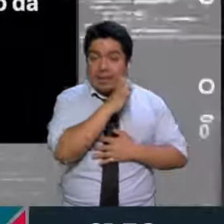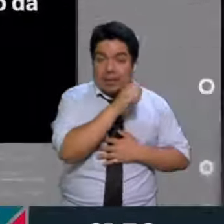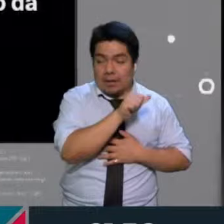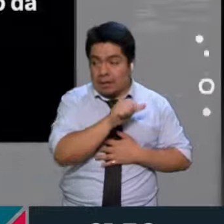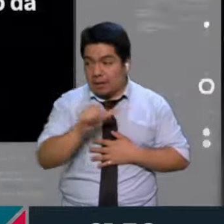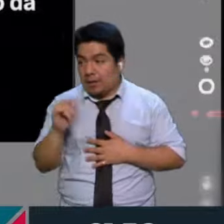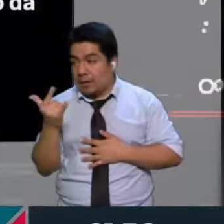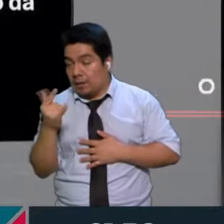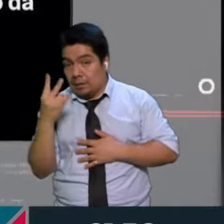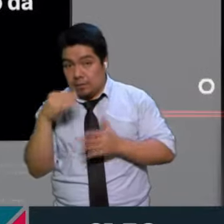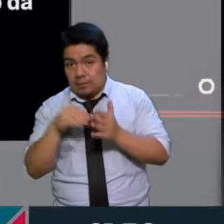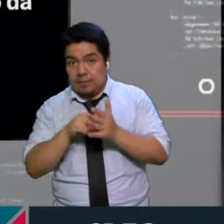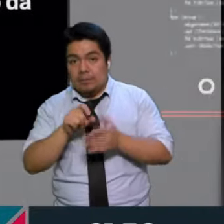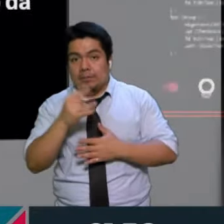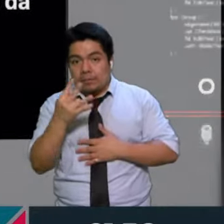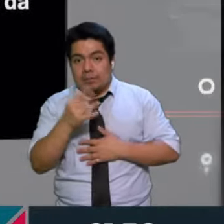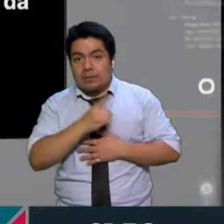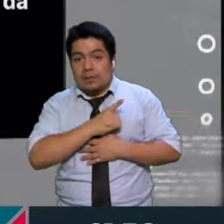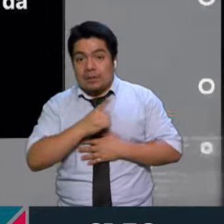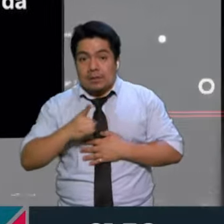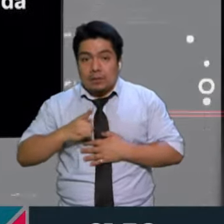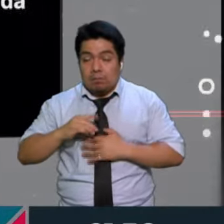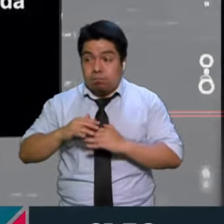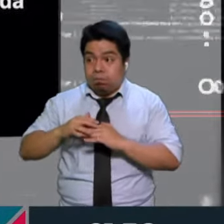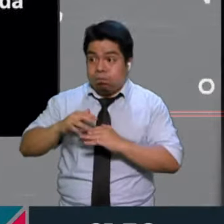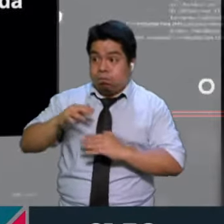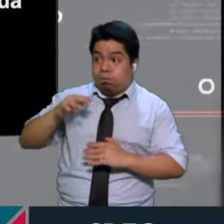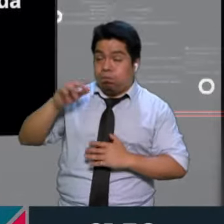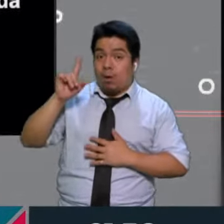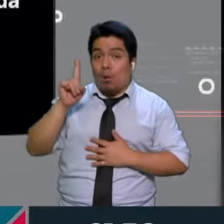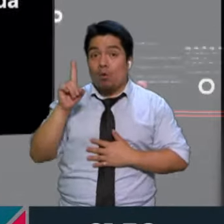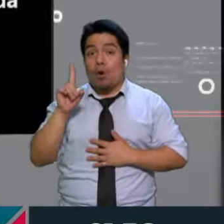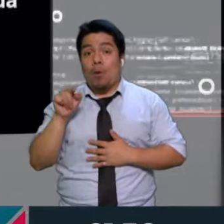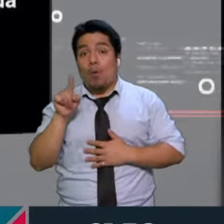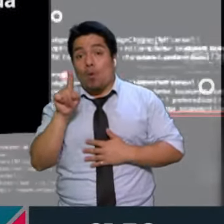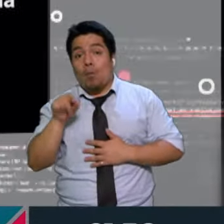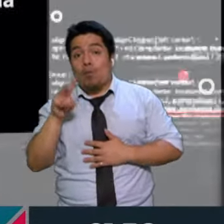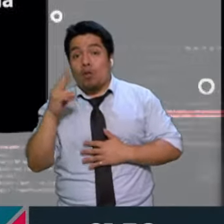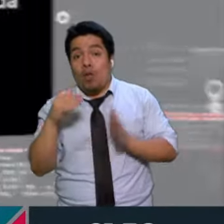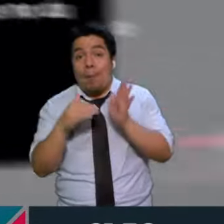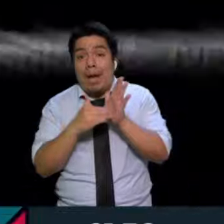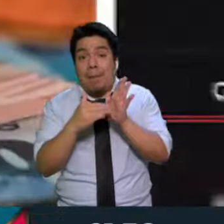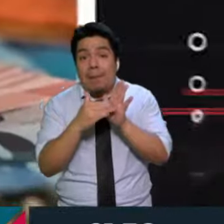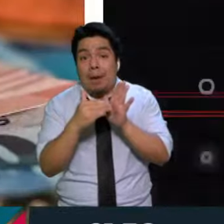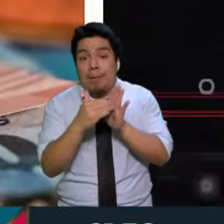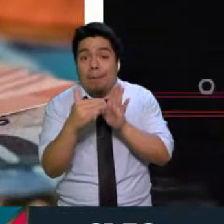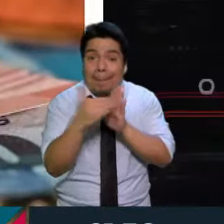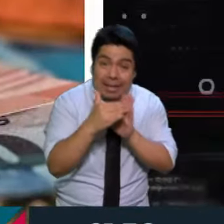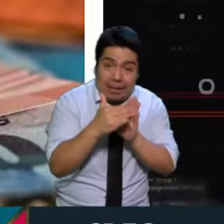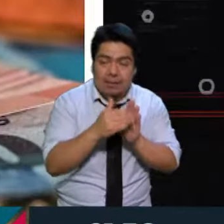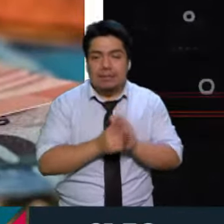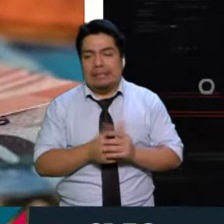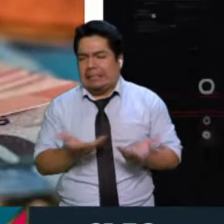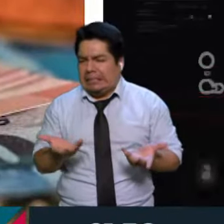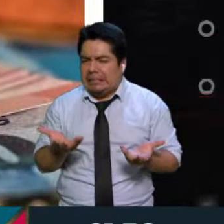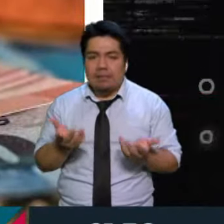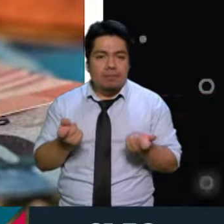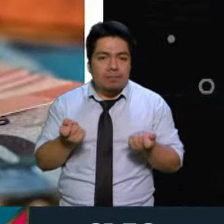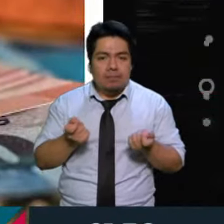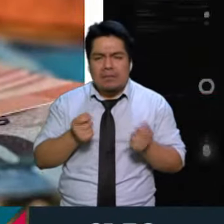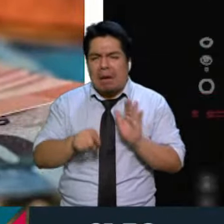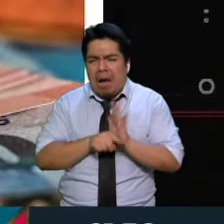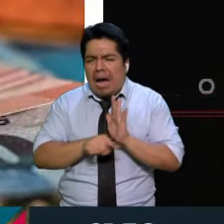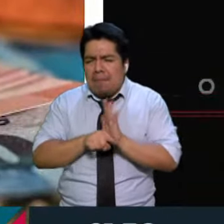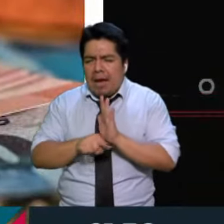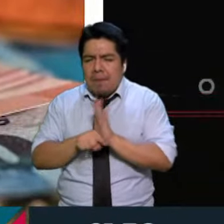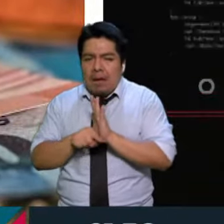de 2024, la deuda aumentó 1.2 billones de pesos. En un esfuerzo por señalar un supuesto desempeño económico